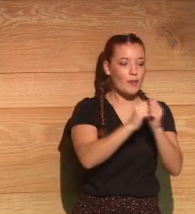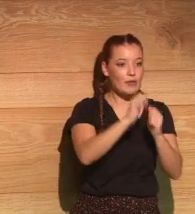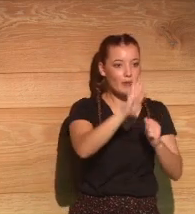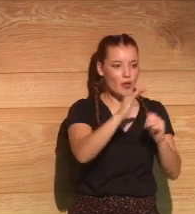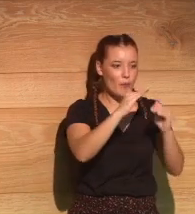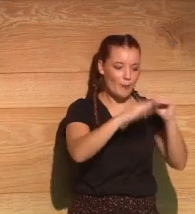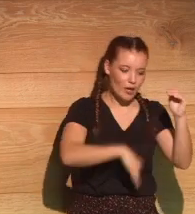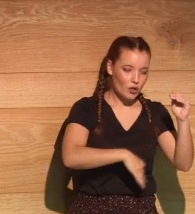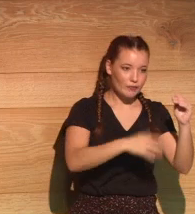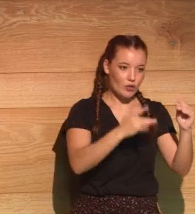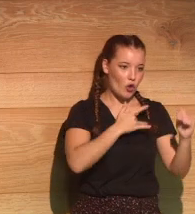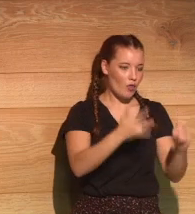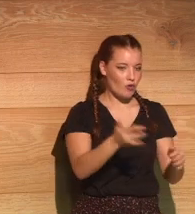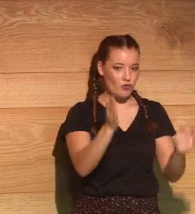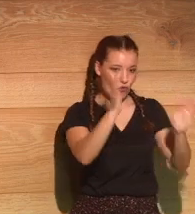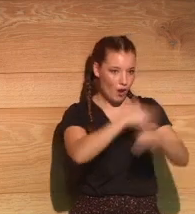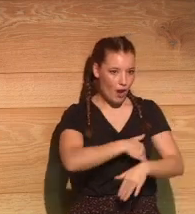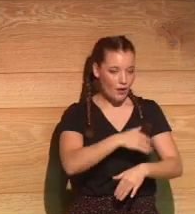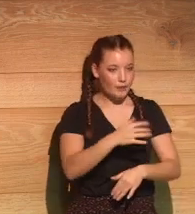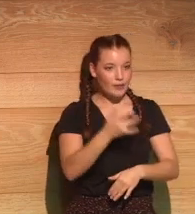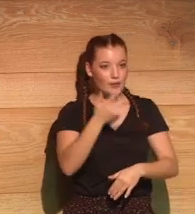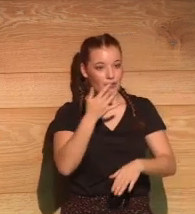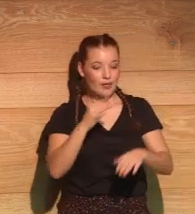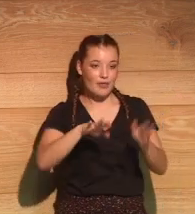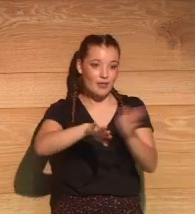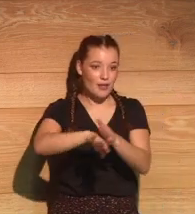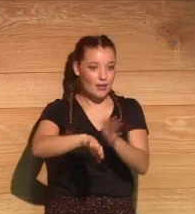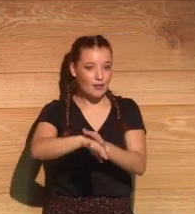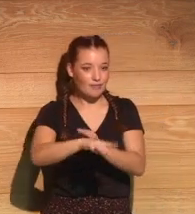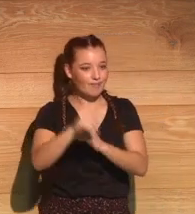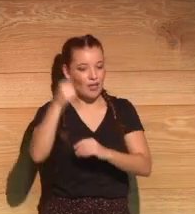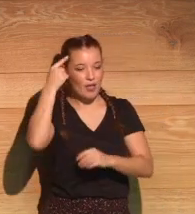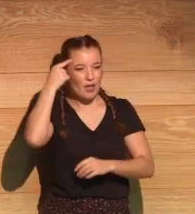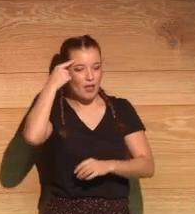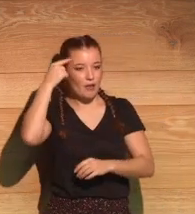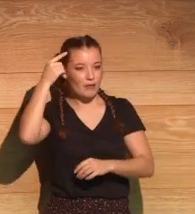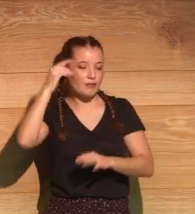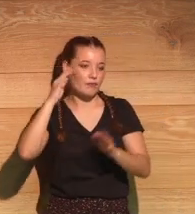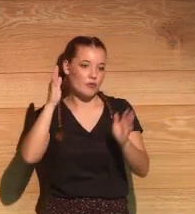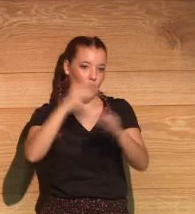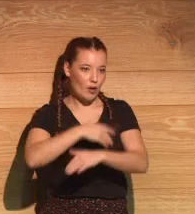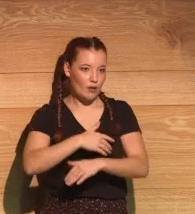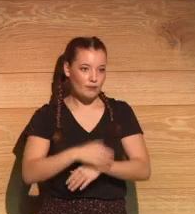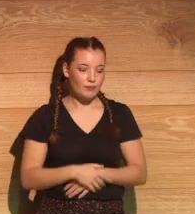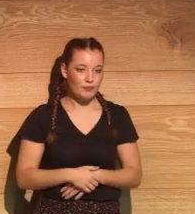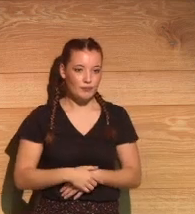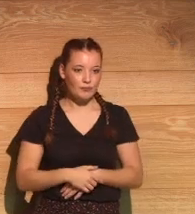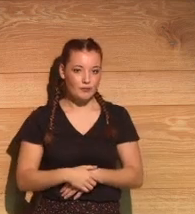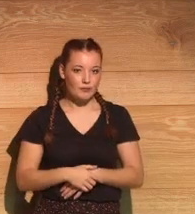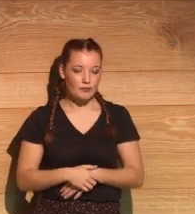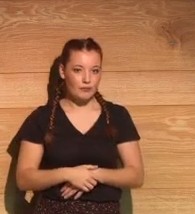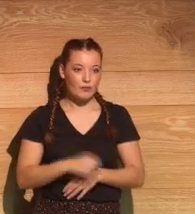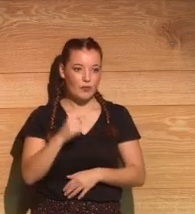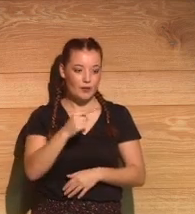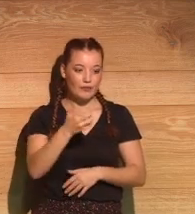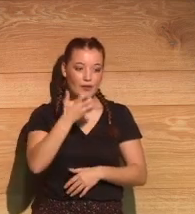y si tienes más de 35 y no eres de derechas no tienes cabeza. Él era un ejemplo de una persona que se fue radicalizando o que digamos, el